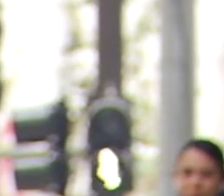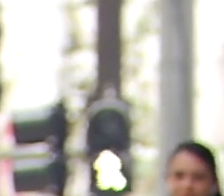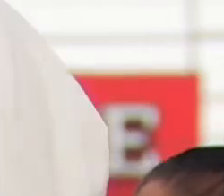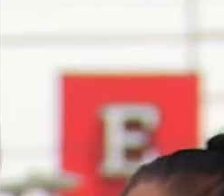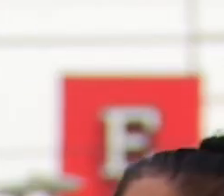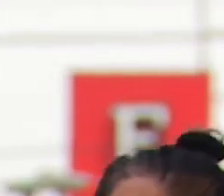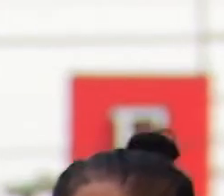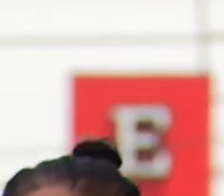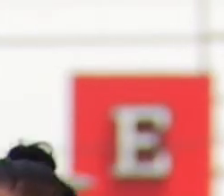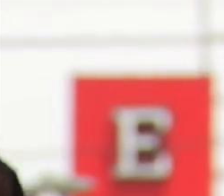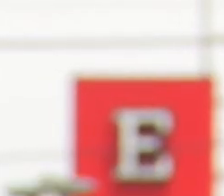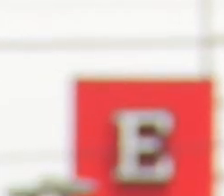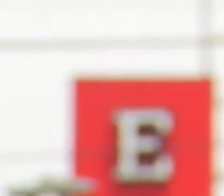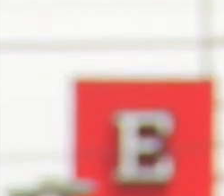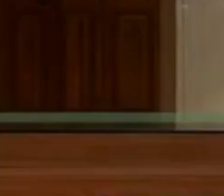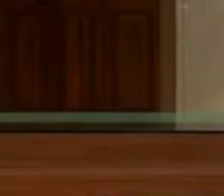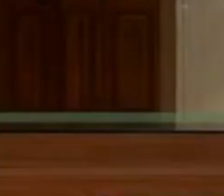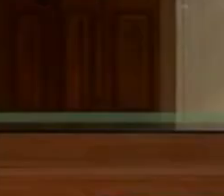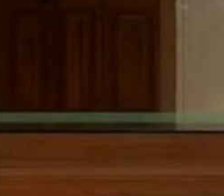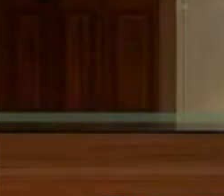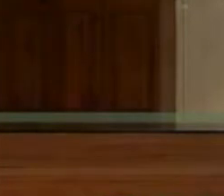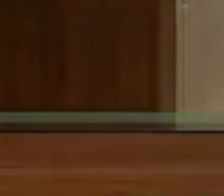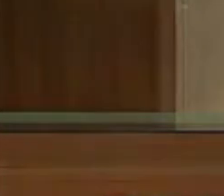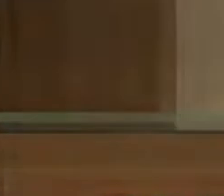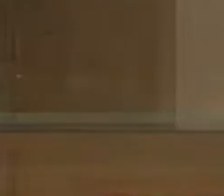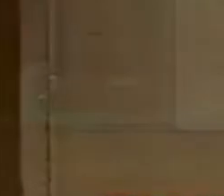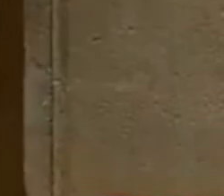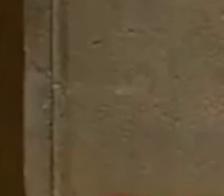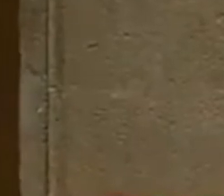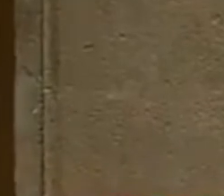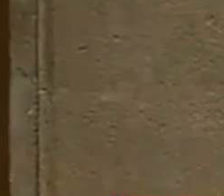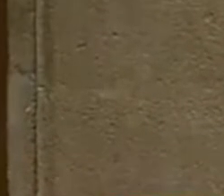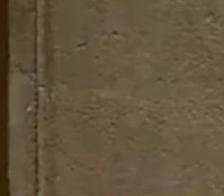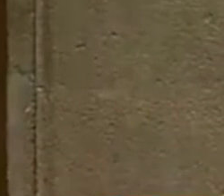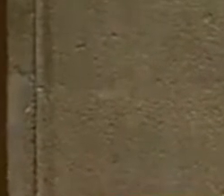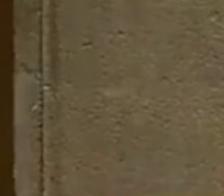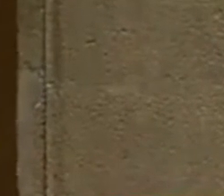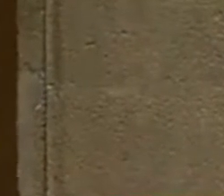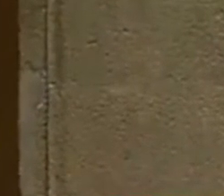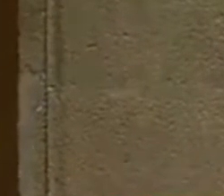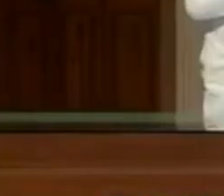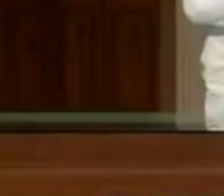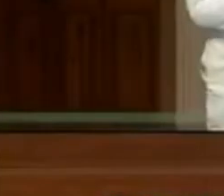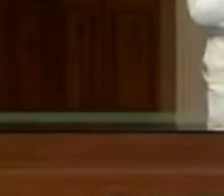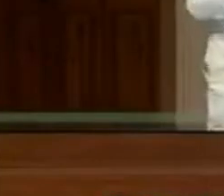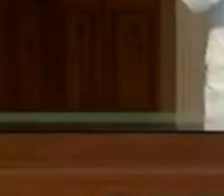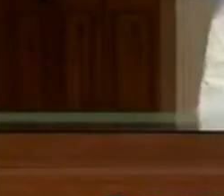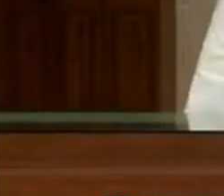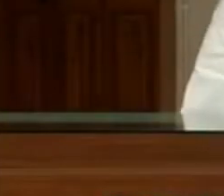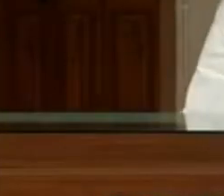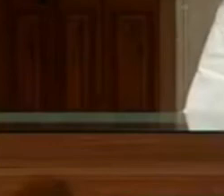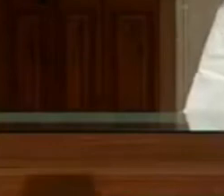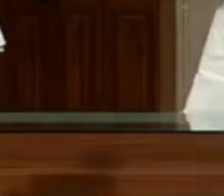pruebas para detectar el virus con imágenes de hernán rojas y carlos mendoza cinthia lizondo noticias